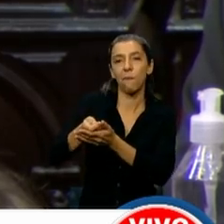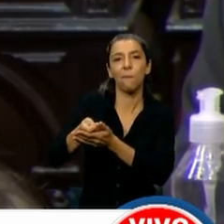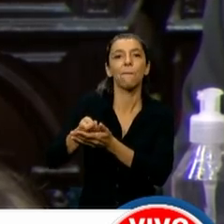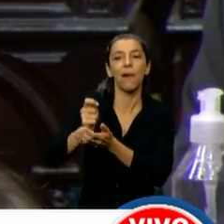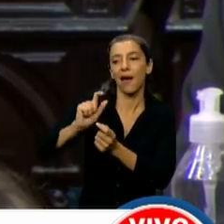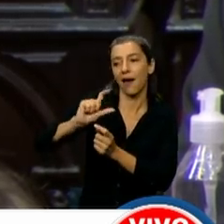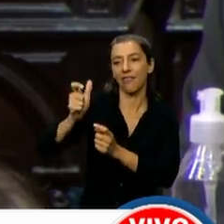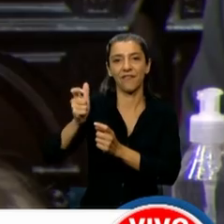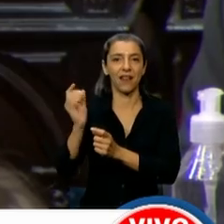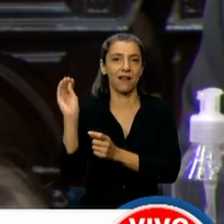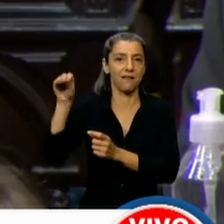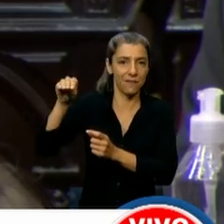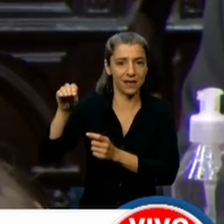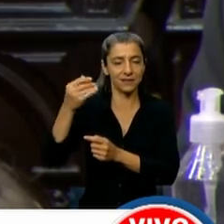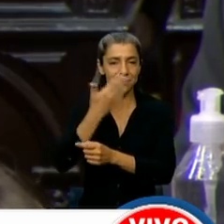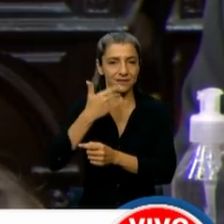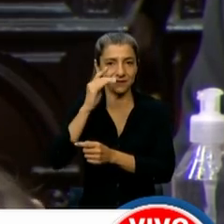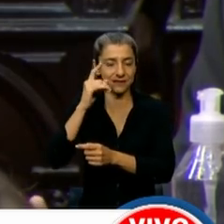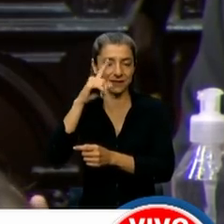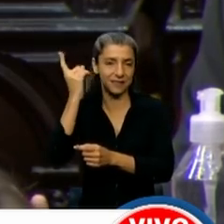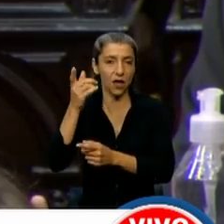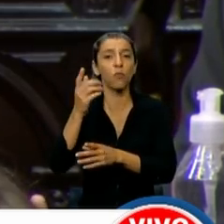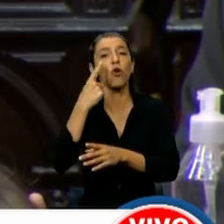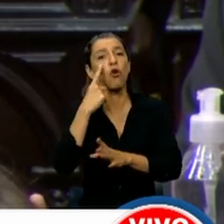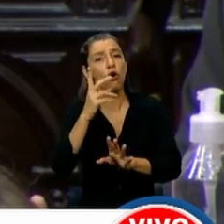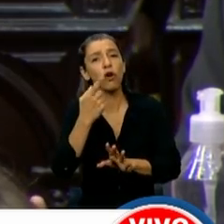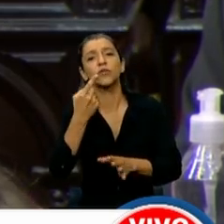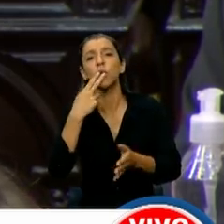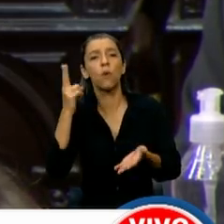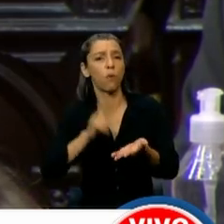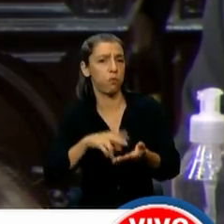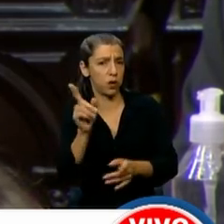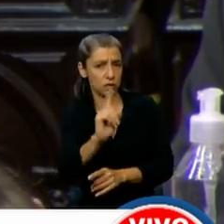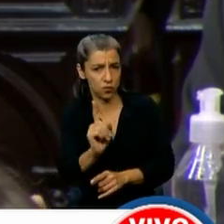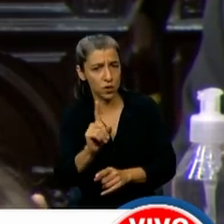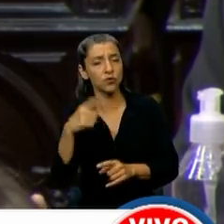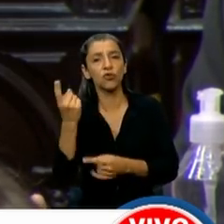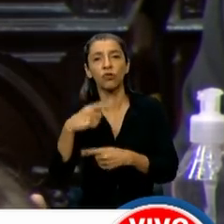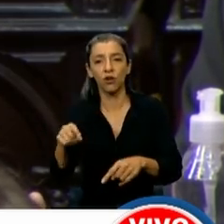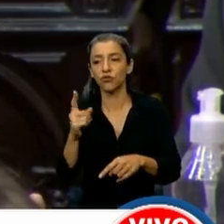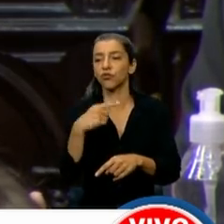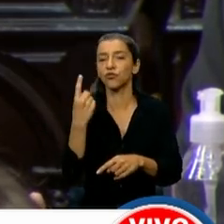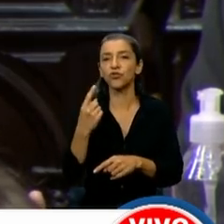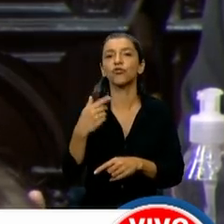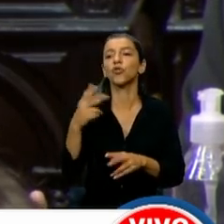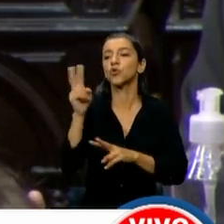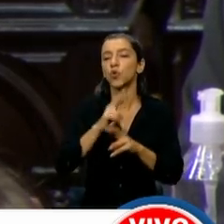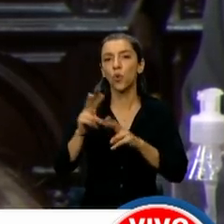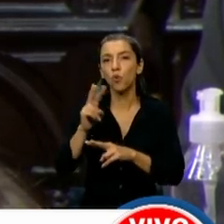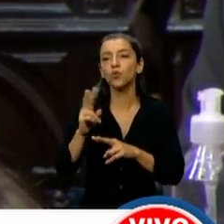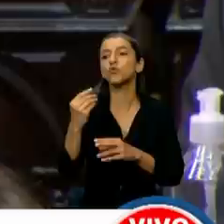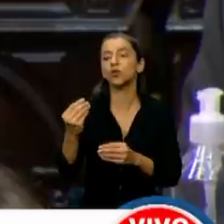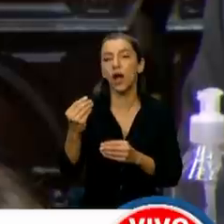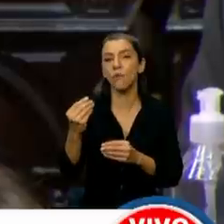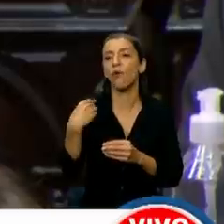trabajador recordemos esto que cuando presentamos propuestas o proyectos para reducir cargos sociales el que la está pagando es el